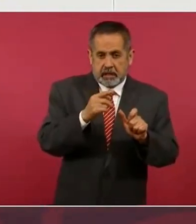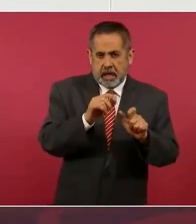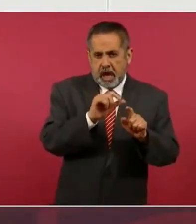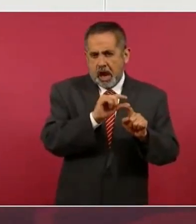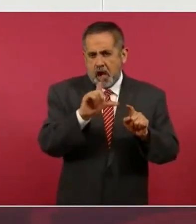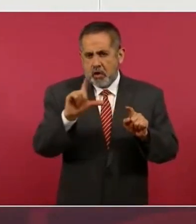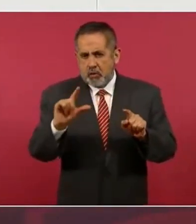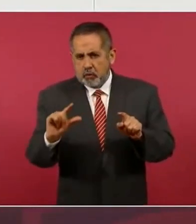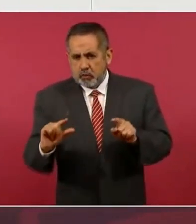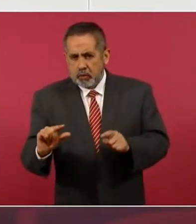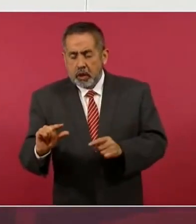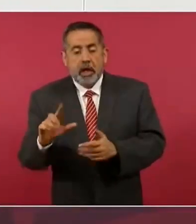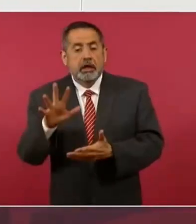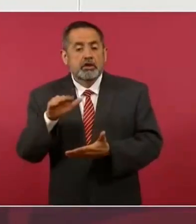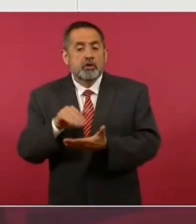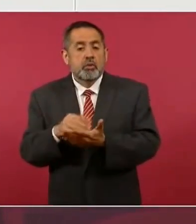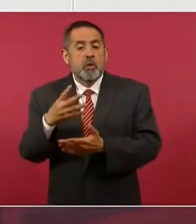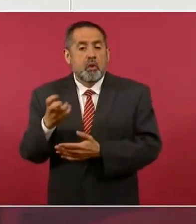7.725 a